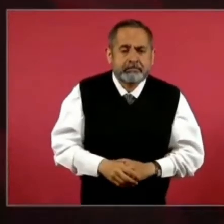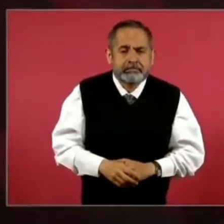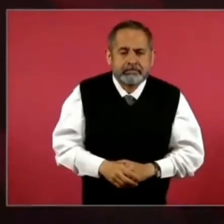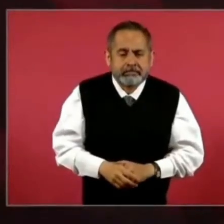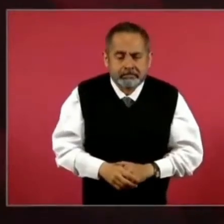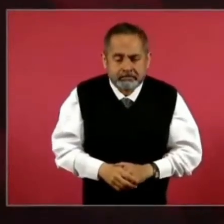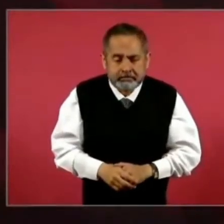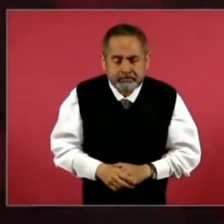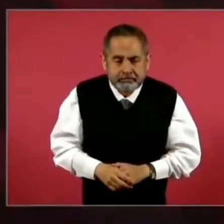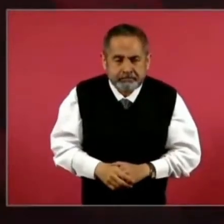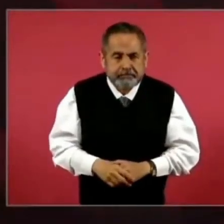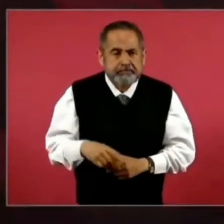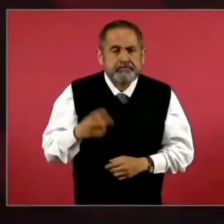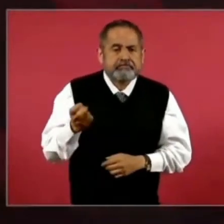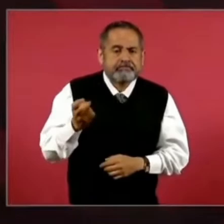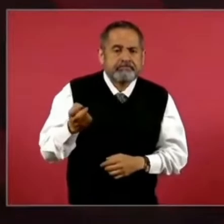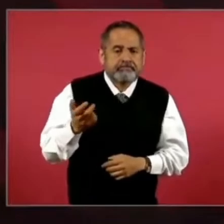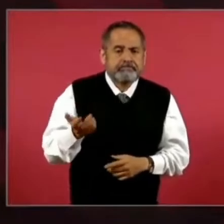Entonces,